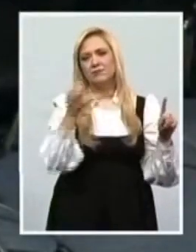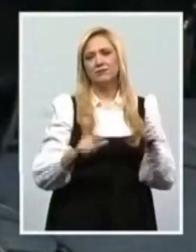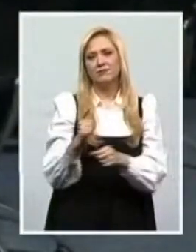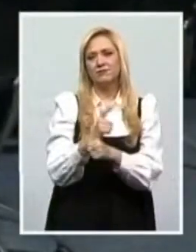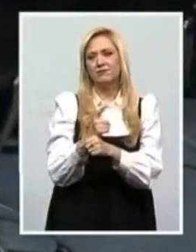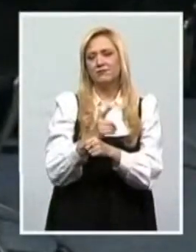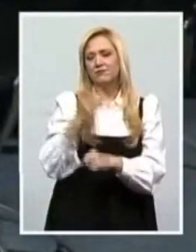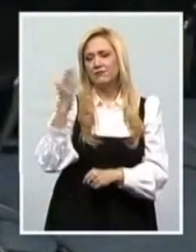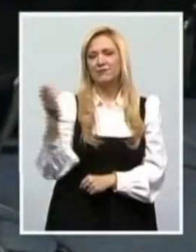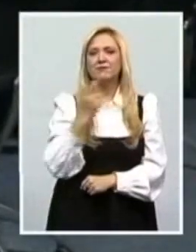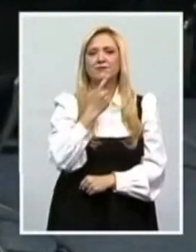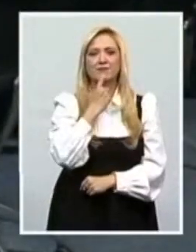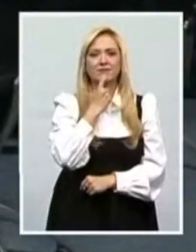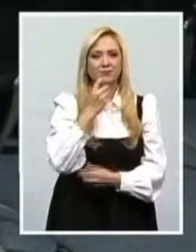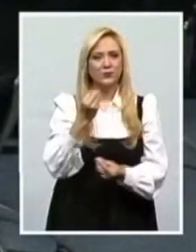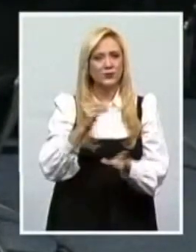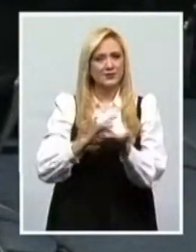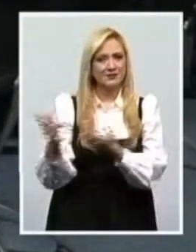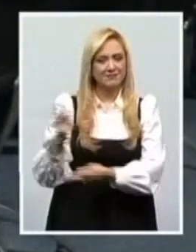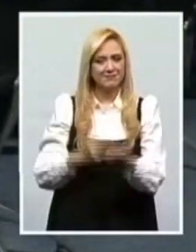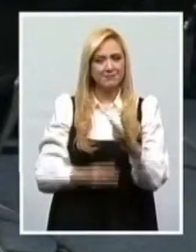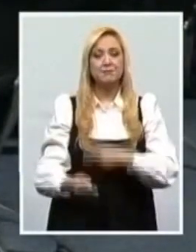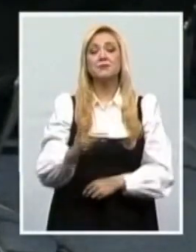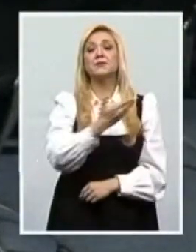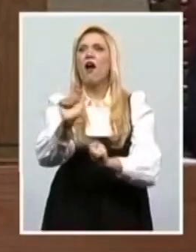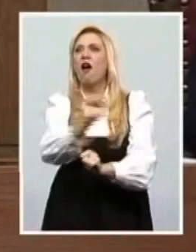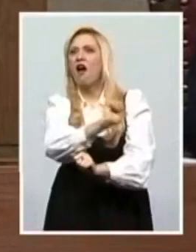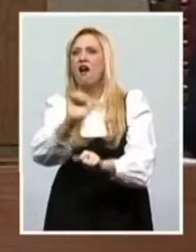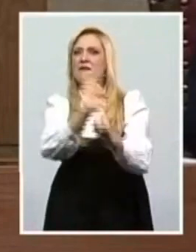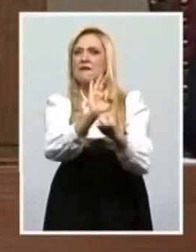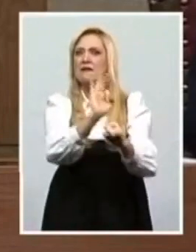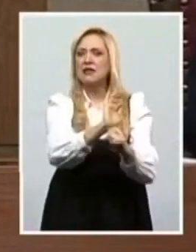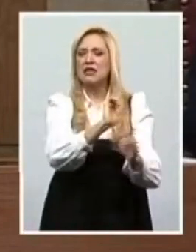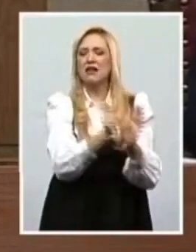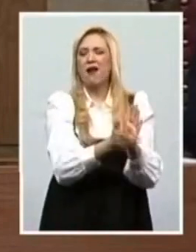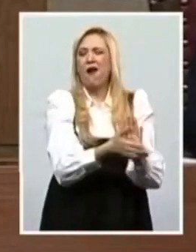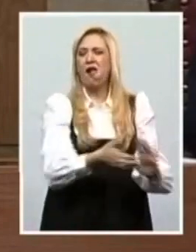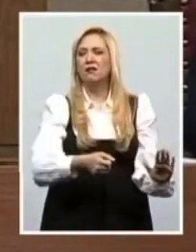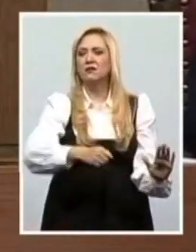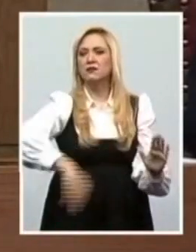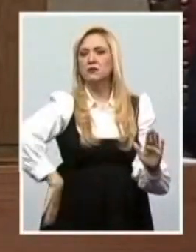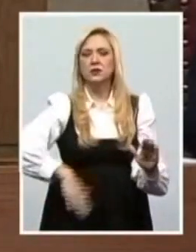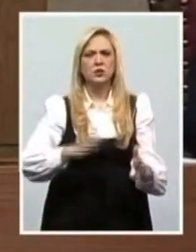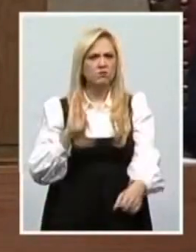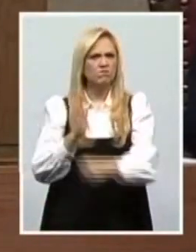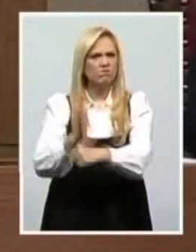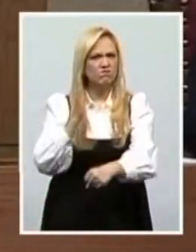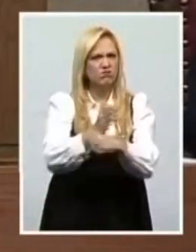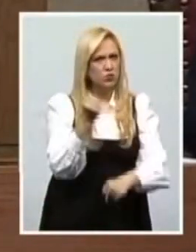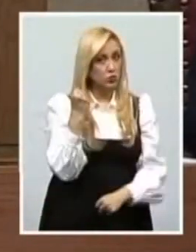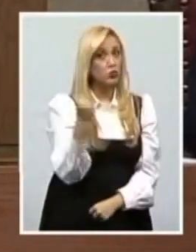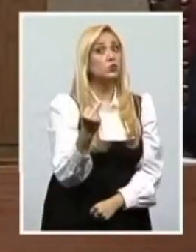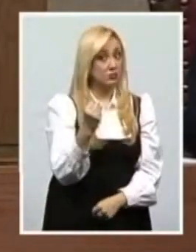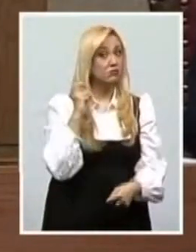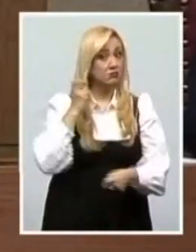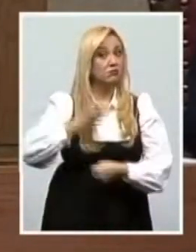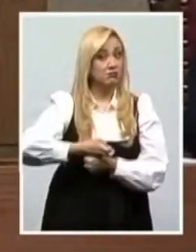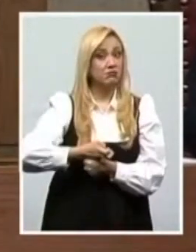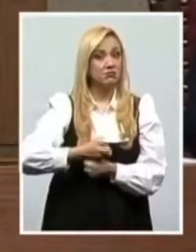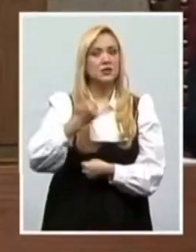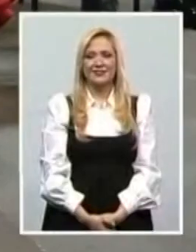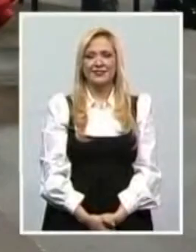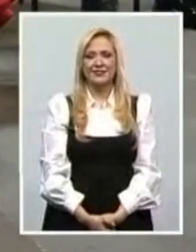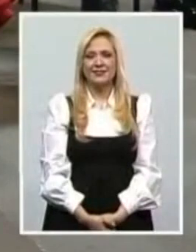aspecto, destacó las labores realizadas por la Defensoría del Pueblo en materia de acompañamiento a familiares de víctimas de feminicidios y personas